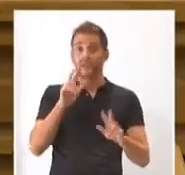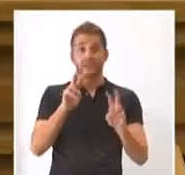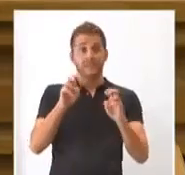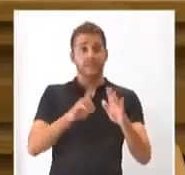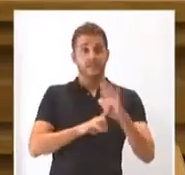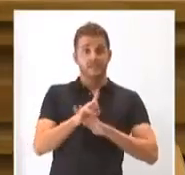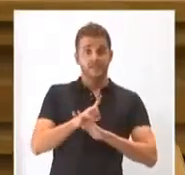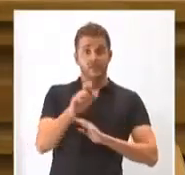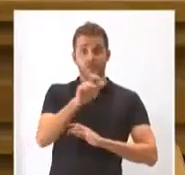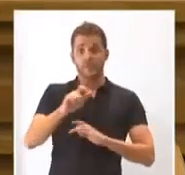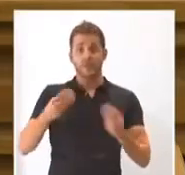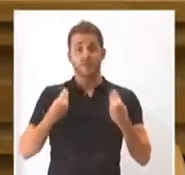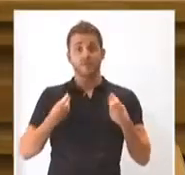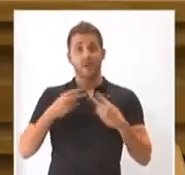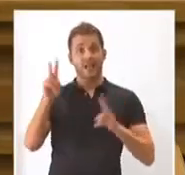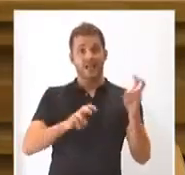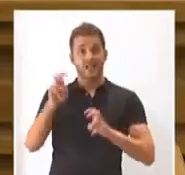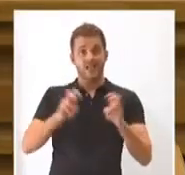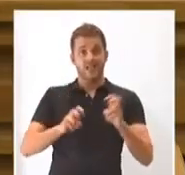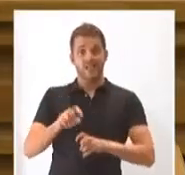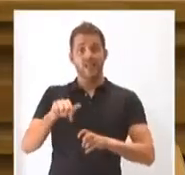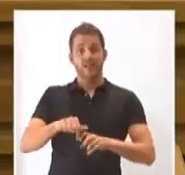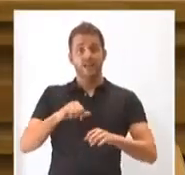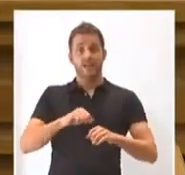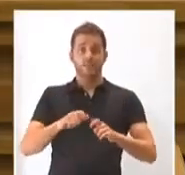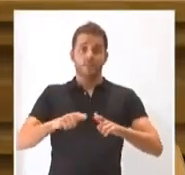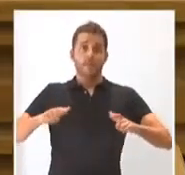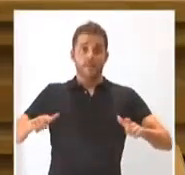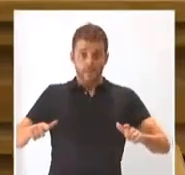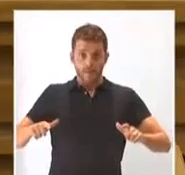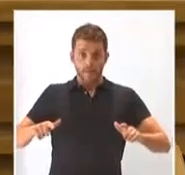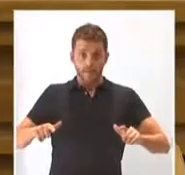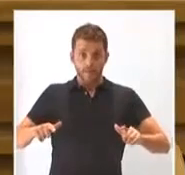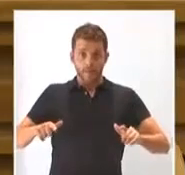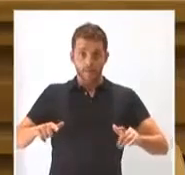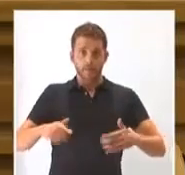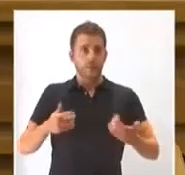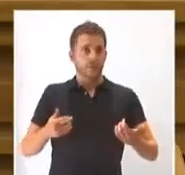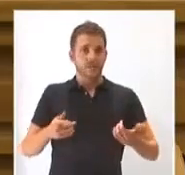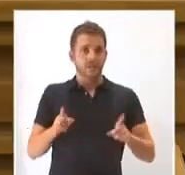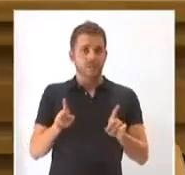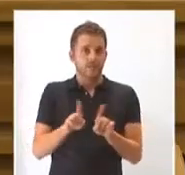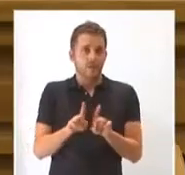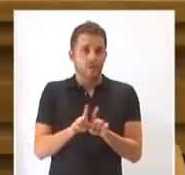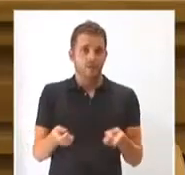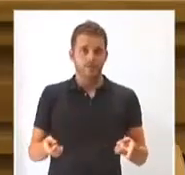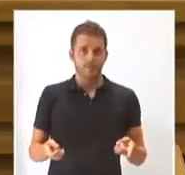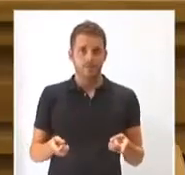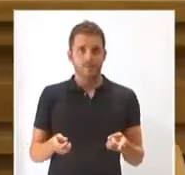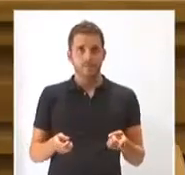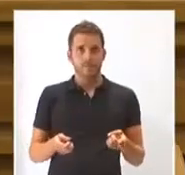en población se está viniendo a vivir gente de otras comunidades autónomas a castilla-la mancha' digo lo mismo se va a llevar